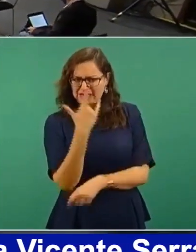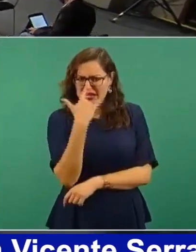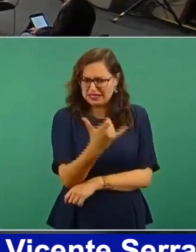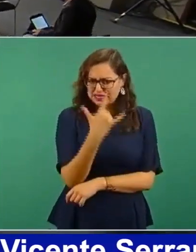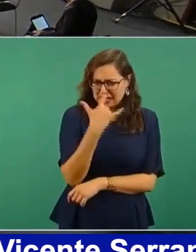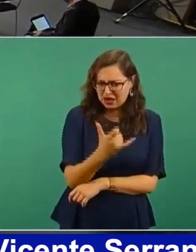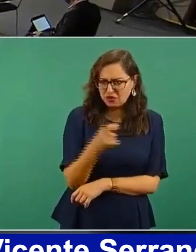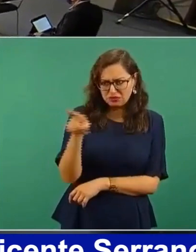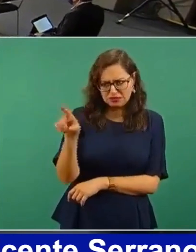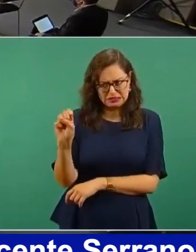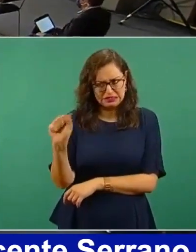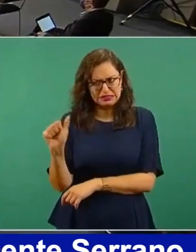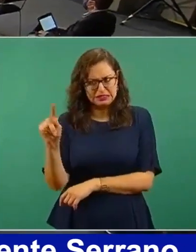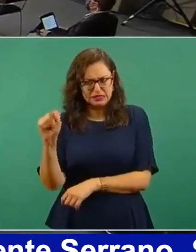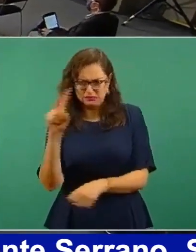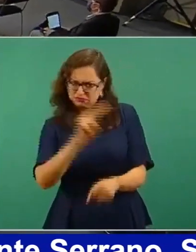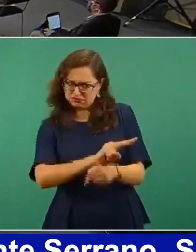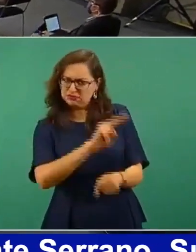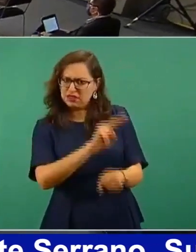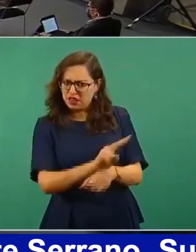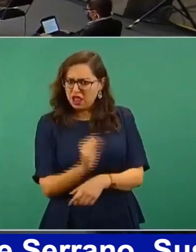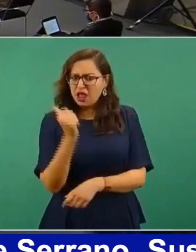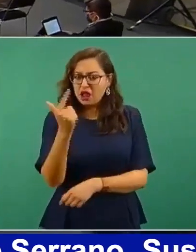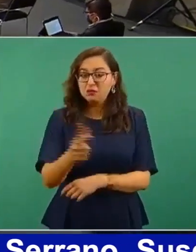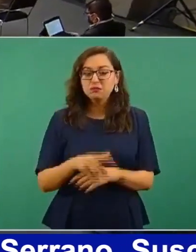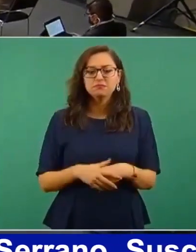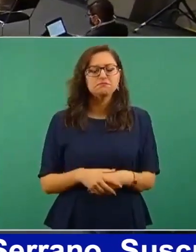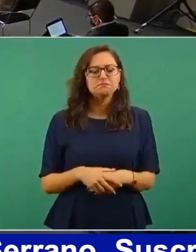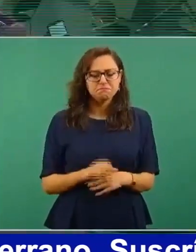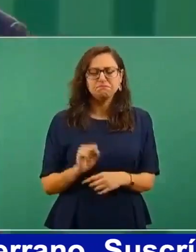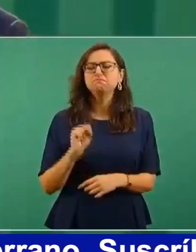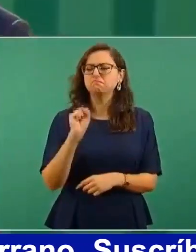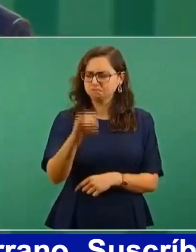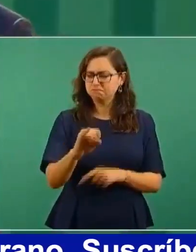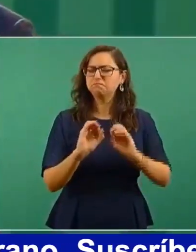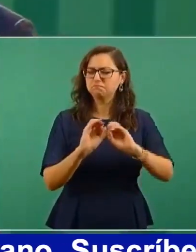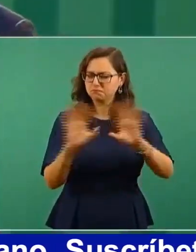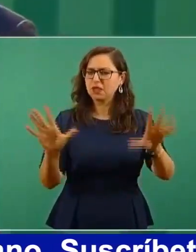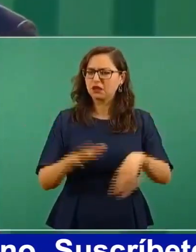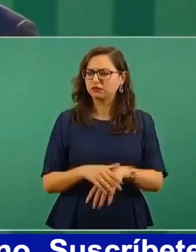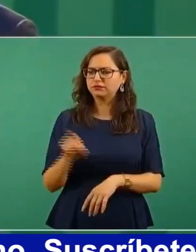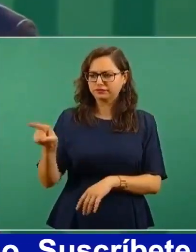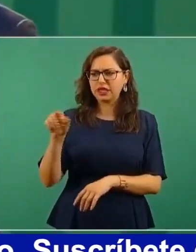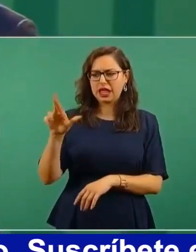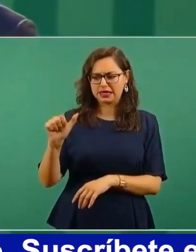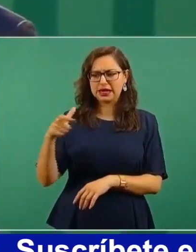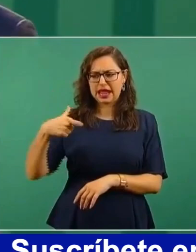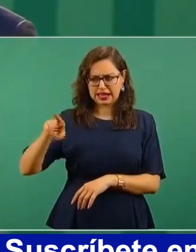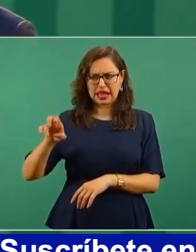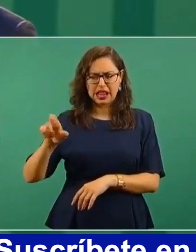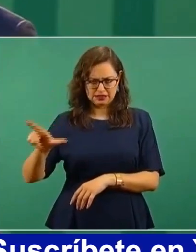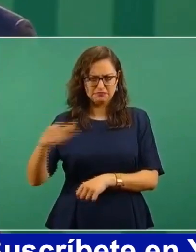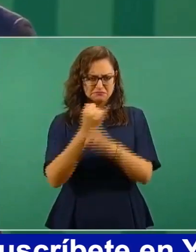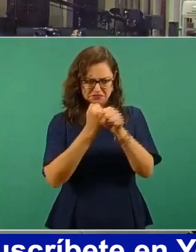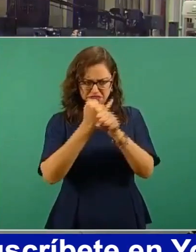relevantes. Sí, lo tiene que ver Raquel, y le pedimos que informe. Gracias, presidente. El segundo tema